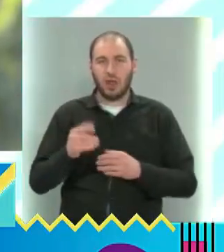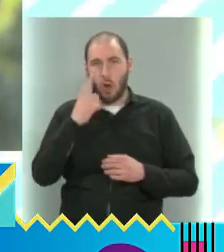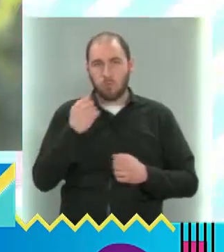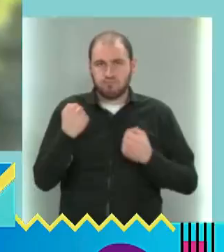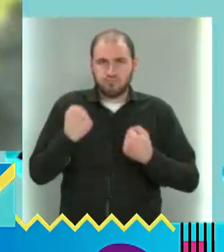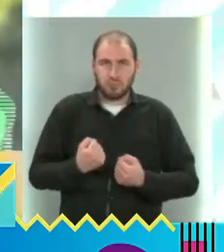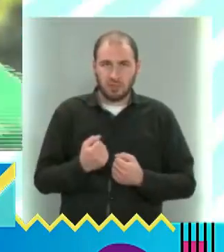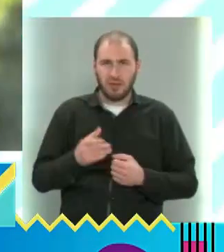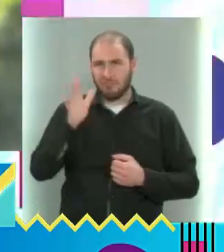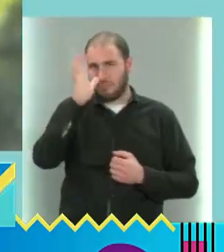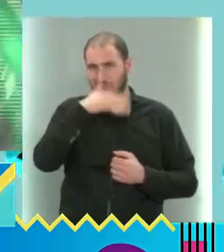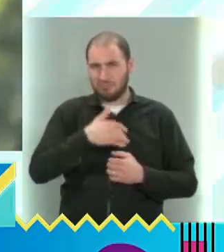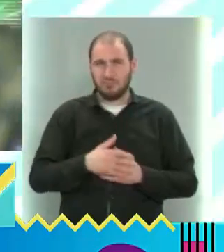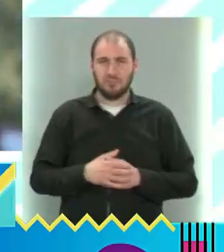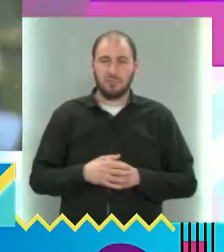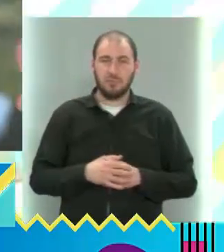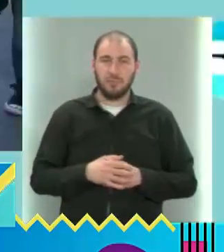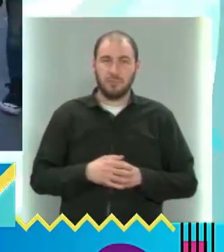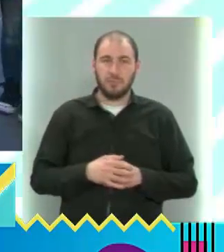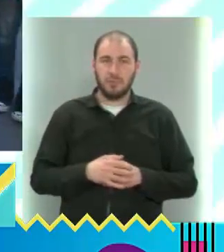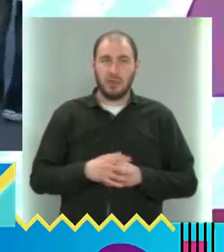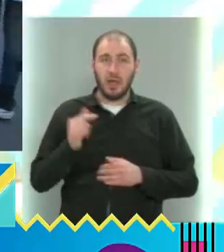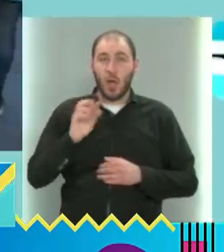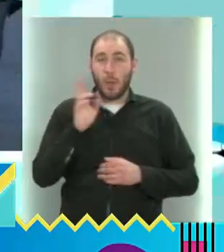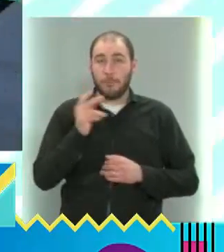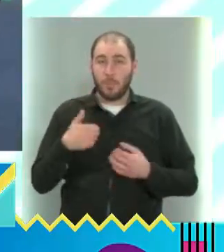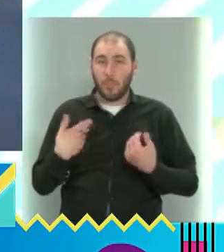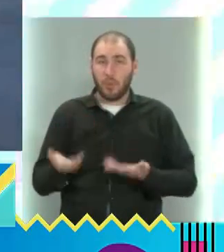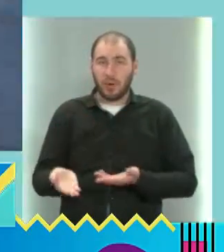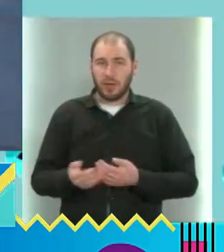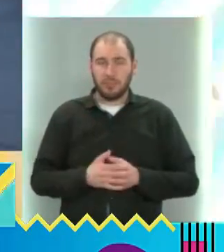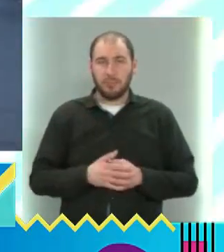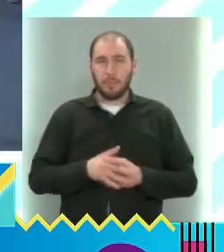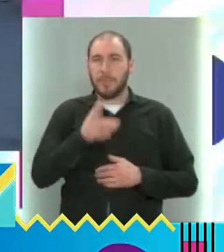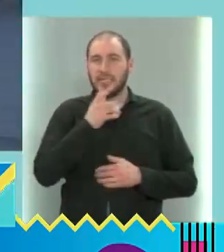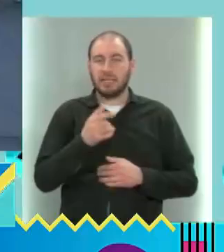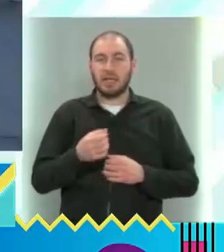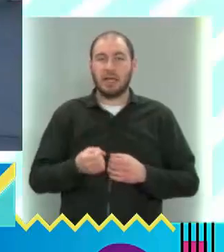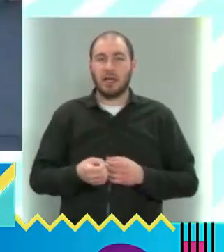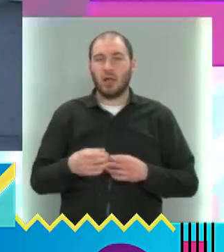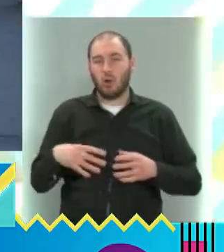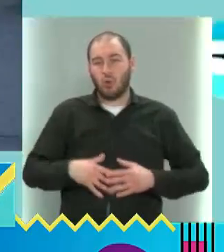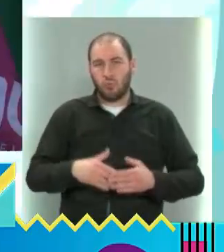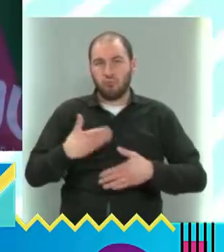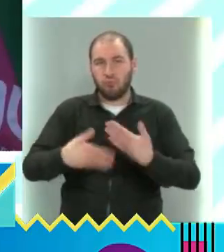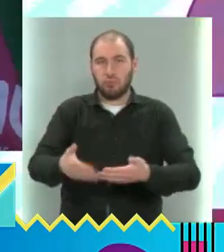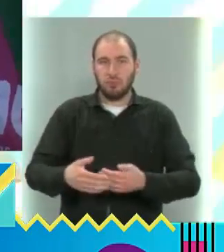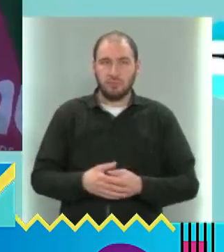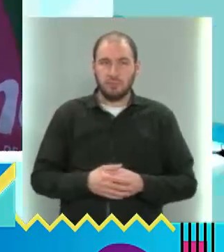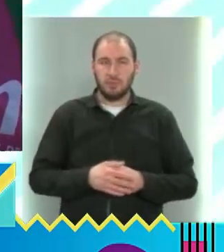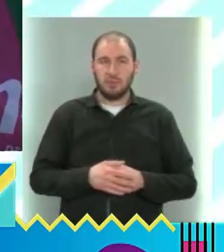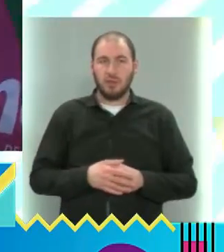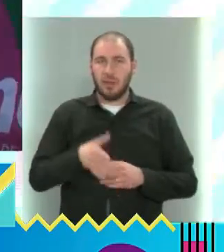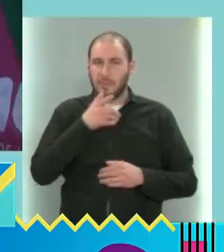patriarcal obsoleta que trata a la mujer como creador de roles, tratándola